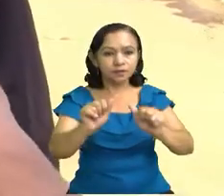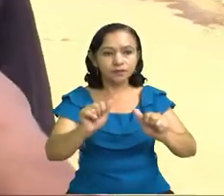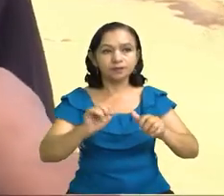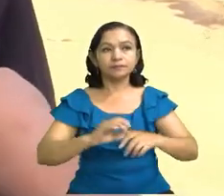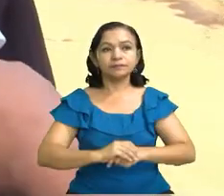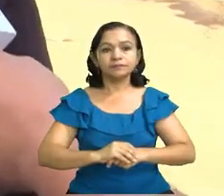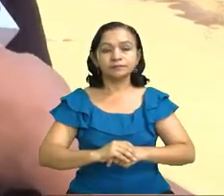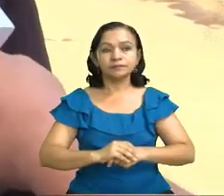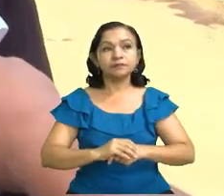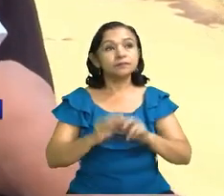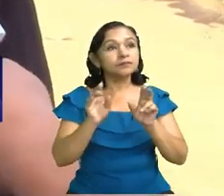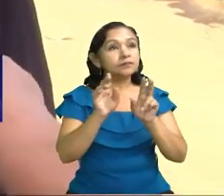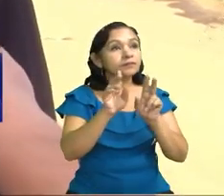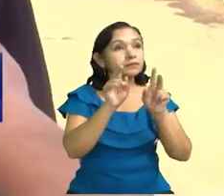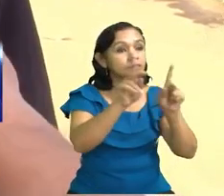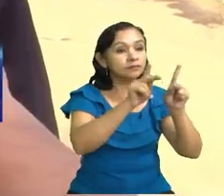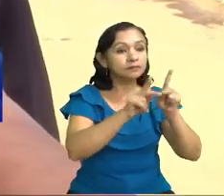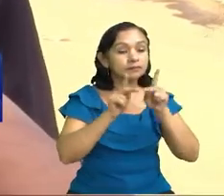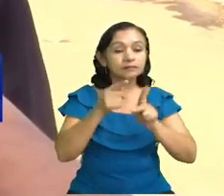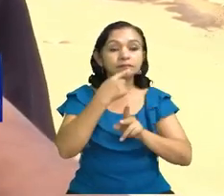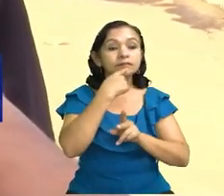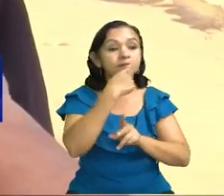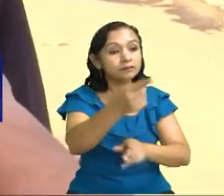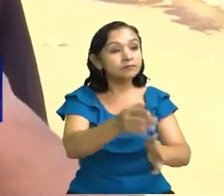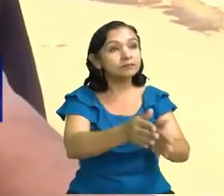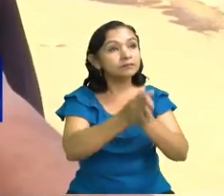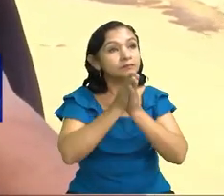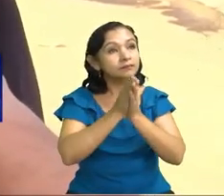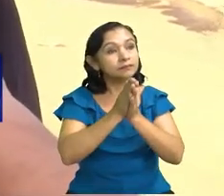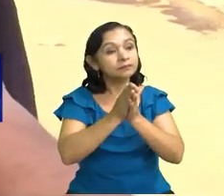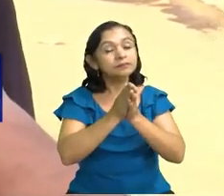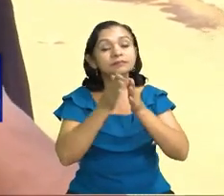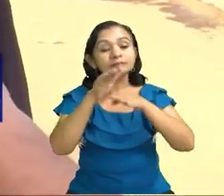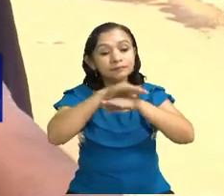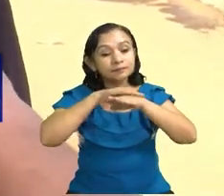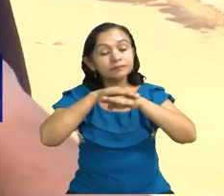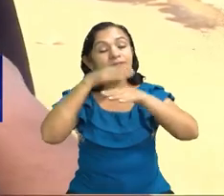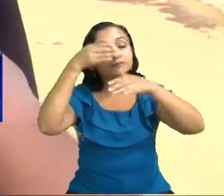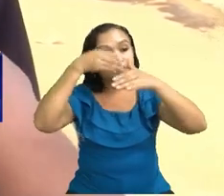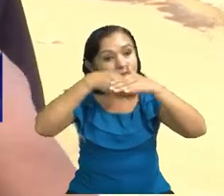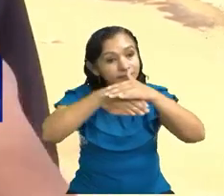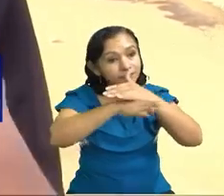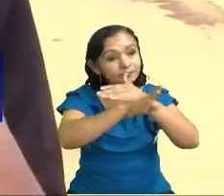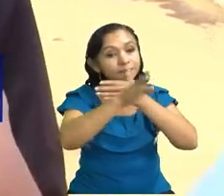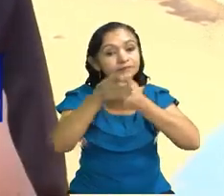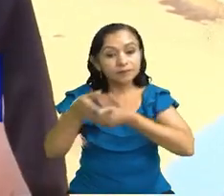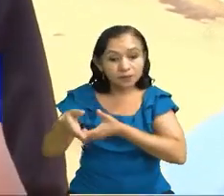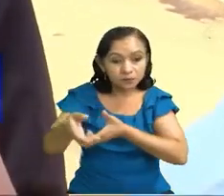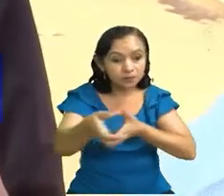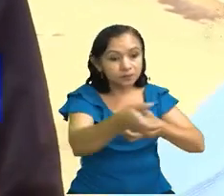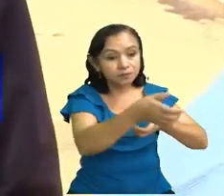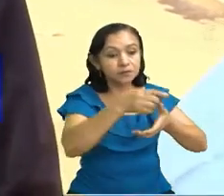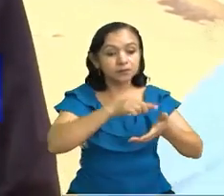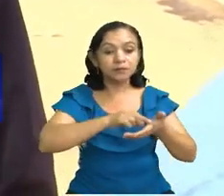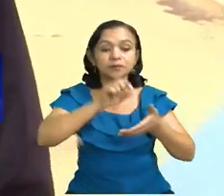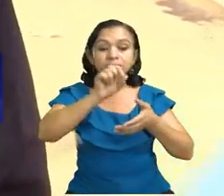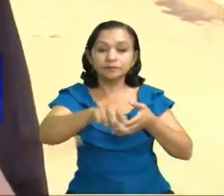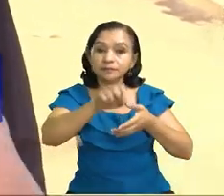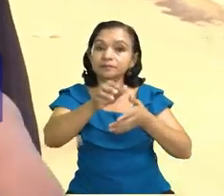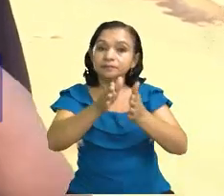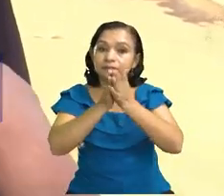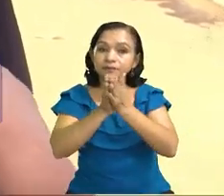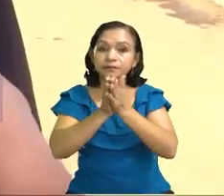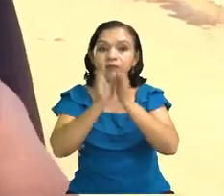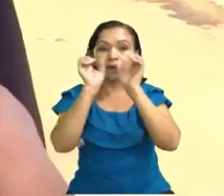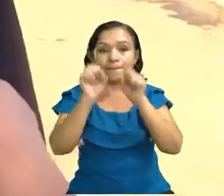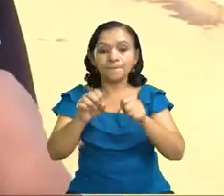Bueno, a la población en general le recomendamos permitir el acceso a los fumigadores y abatizadores, eliminar todos los